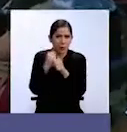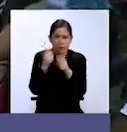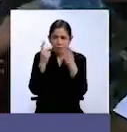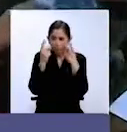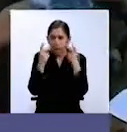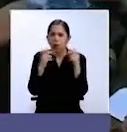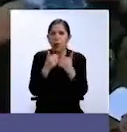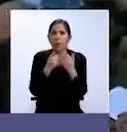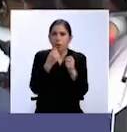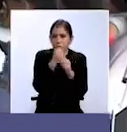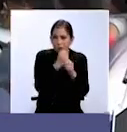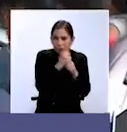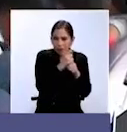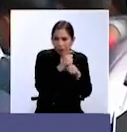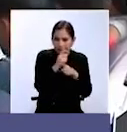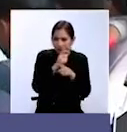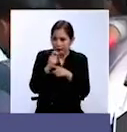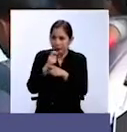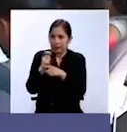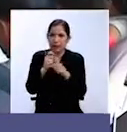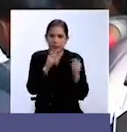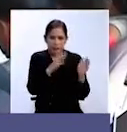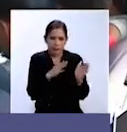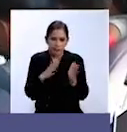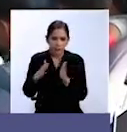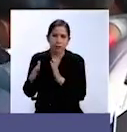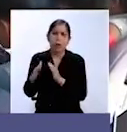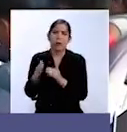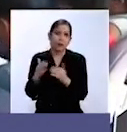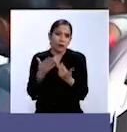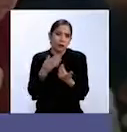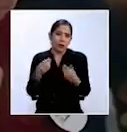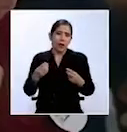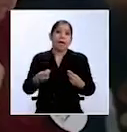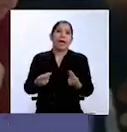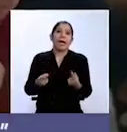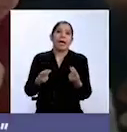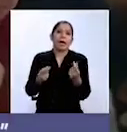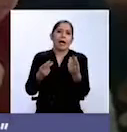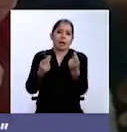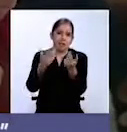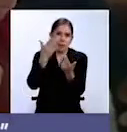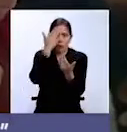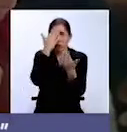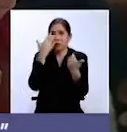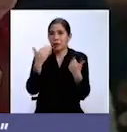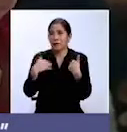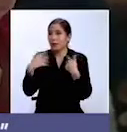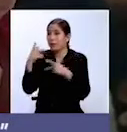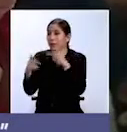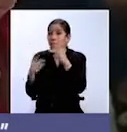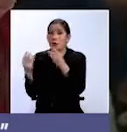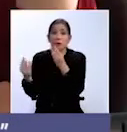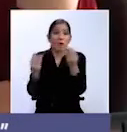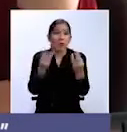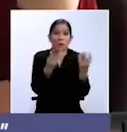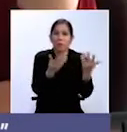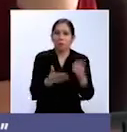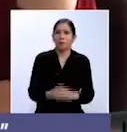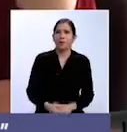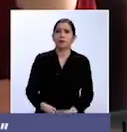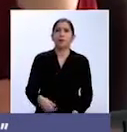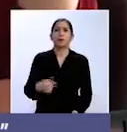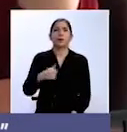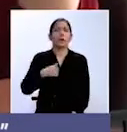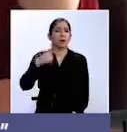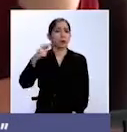muy complejo, y sobre todo muy acelerado a pesar de las limitaciones de personal con las que encontrábamos. Tengo que